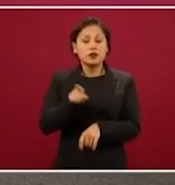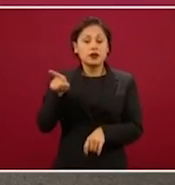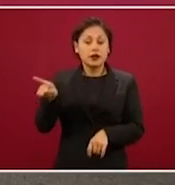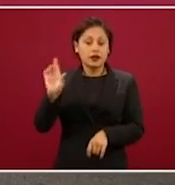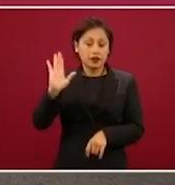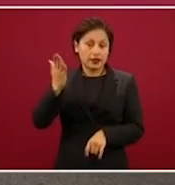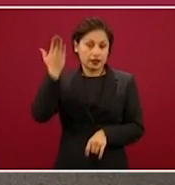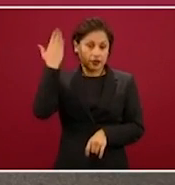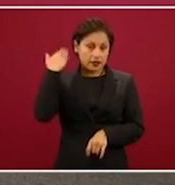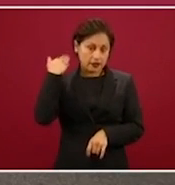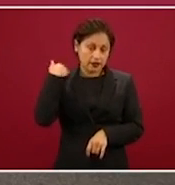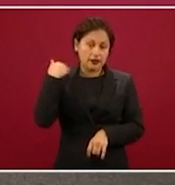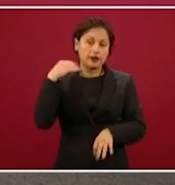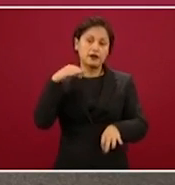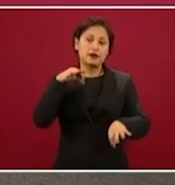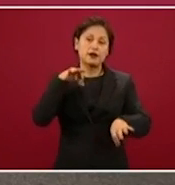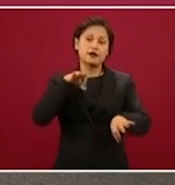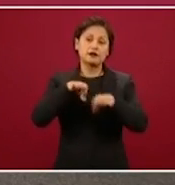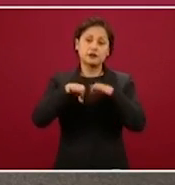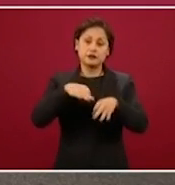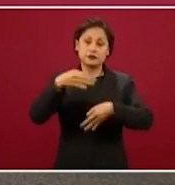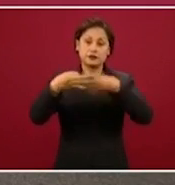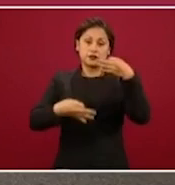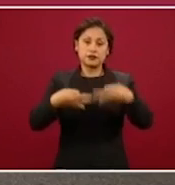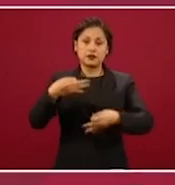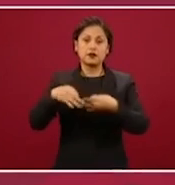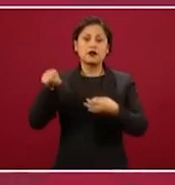a Augusto Pinochet.